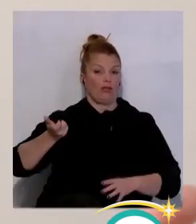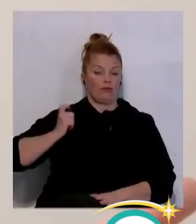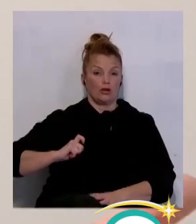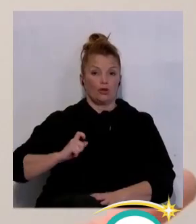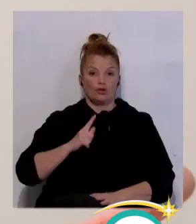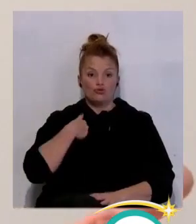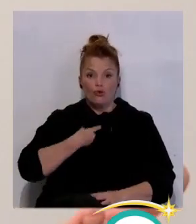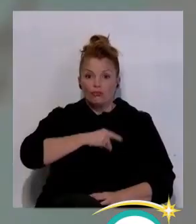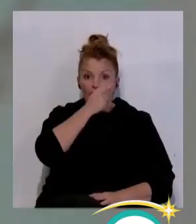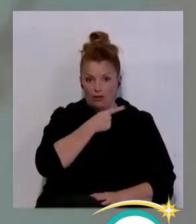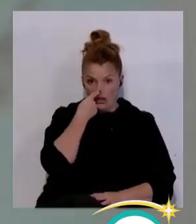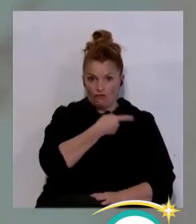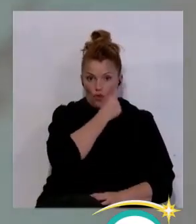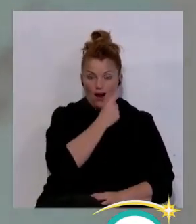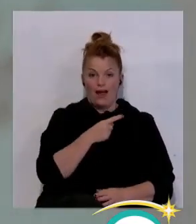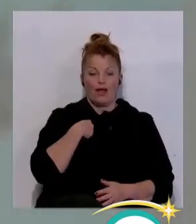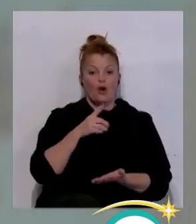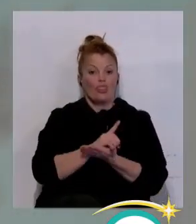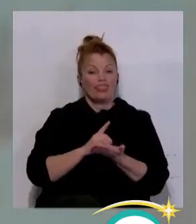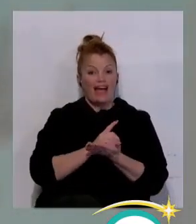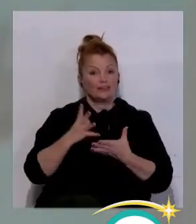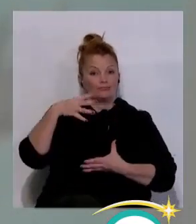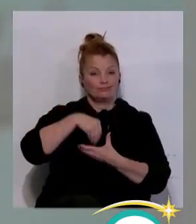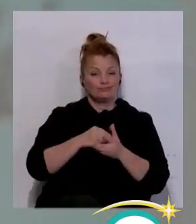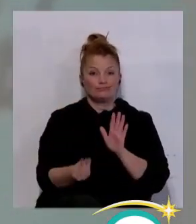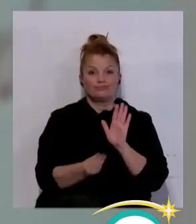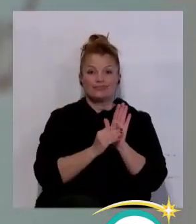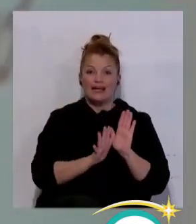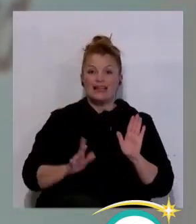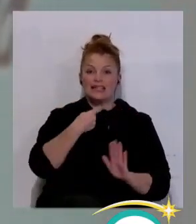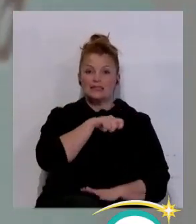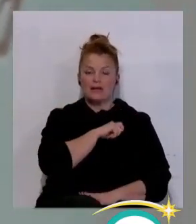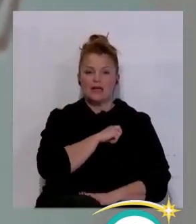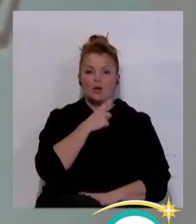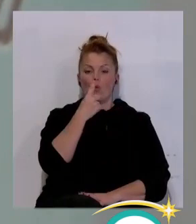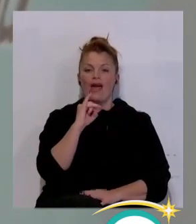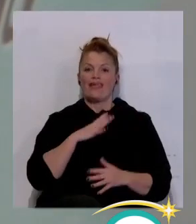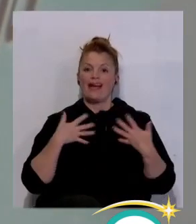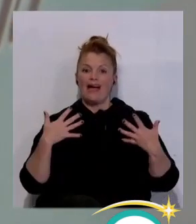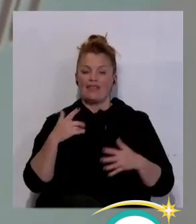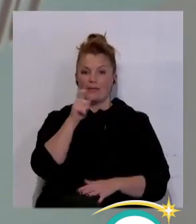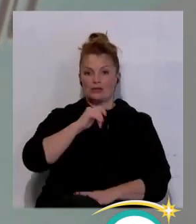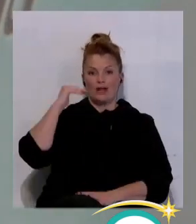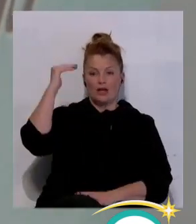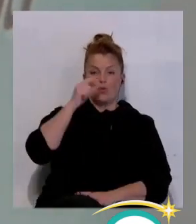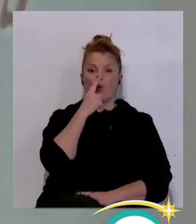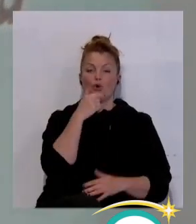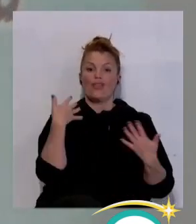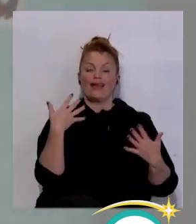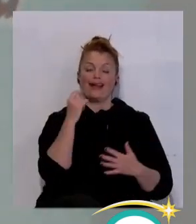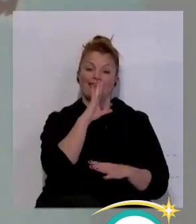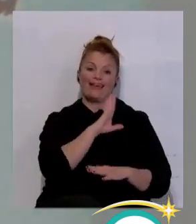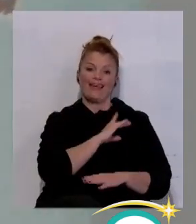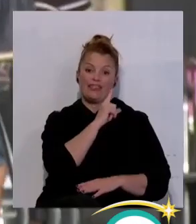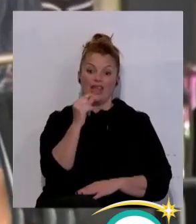Lisboa. Los datos incluidos en el informe constatan que en España 1 de cada 10 personas adultas y 1 de cada 100 niños y